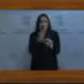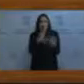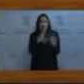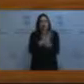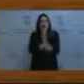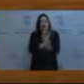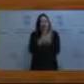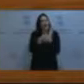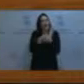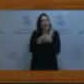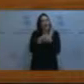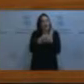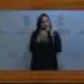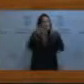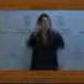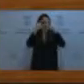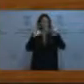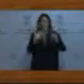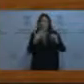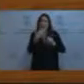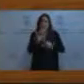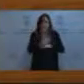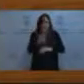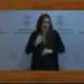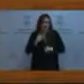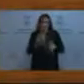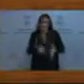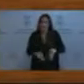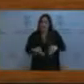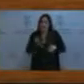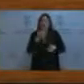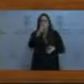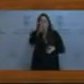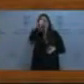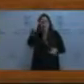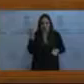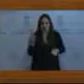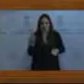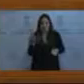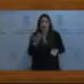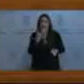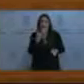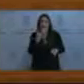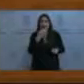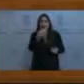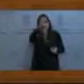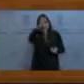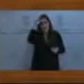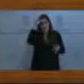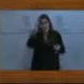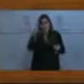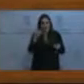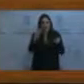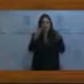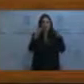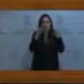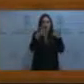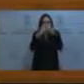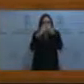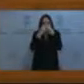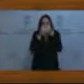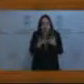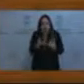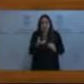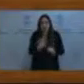ese hospital. Yo siempre pongo el ejemplo de la enfermería. Sin una buena atención de enfermería en un hospital,